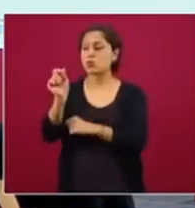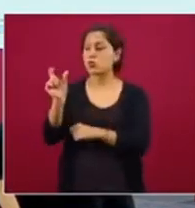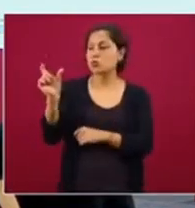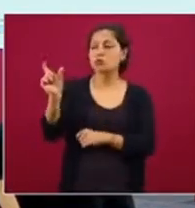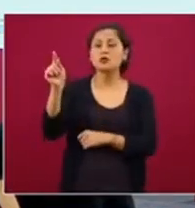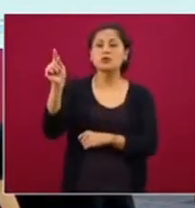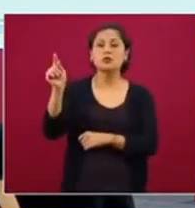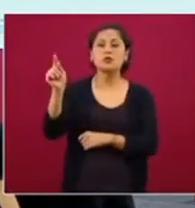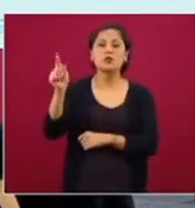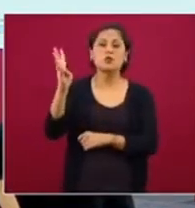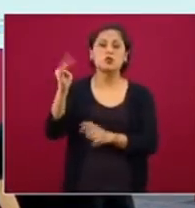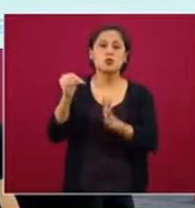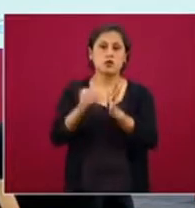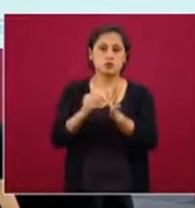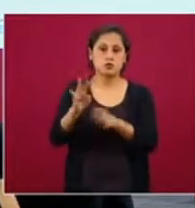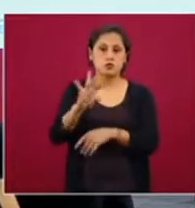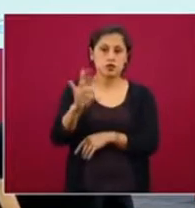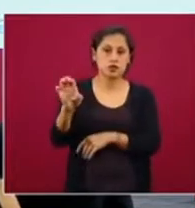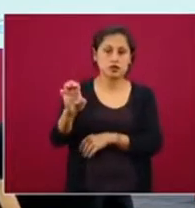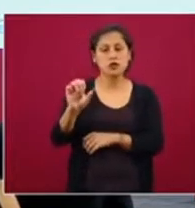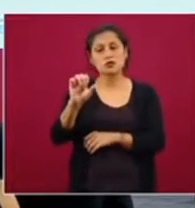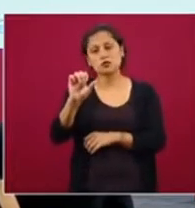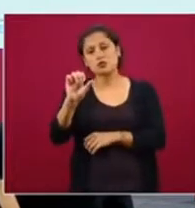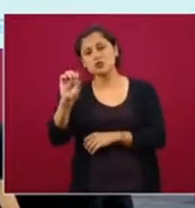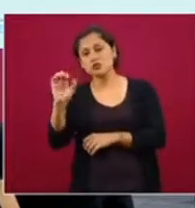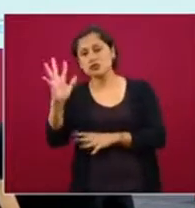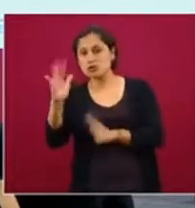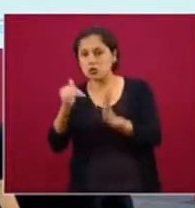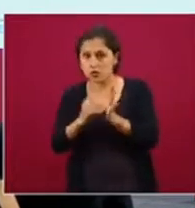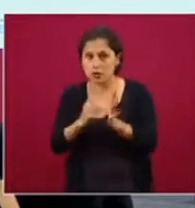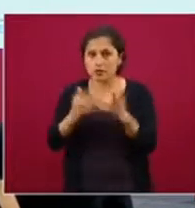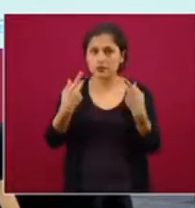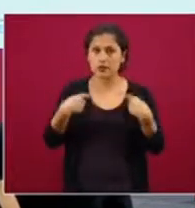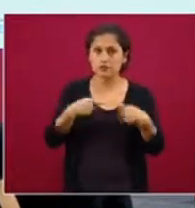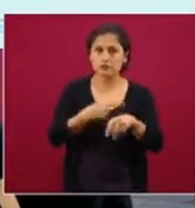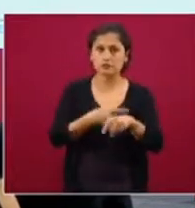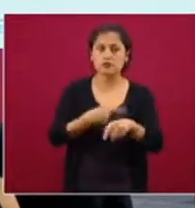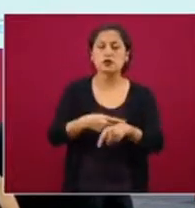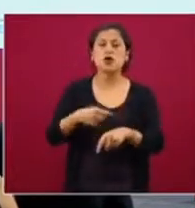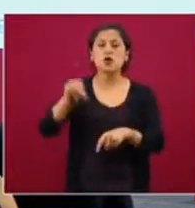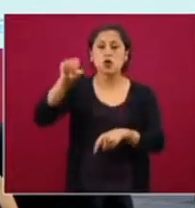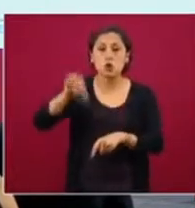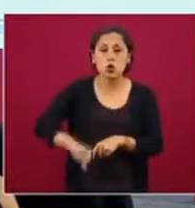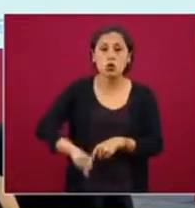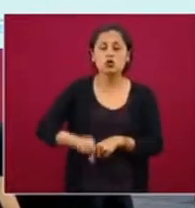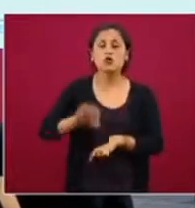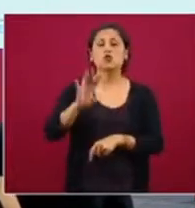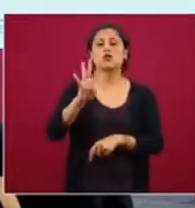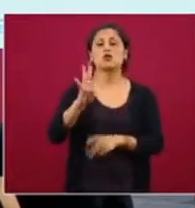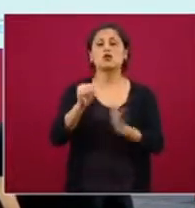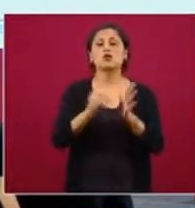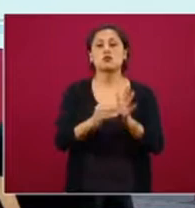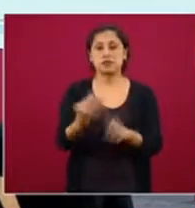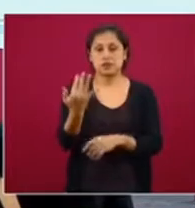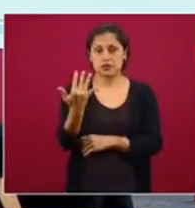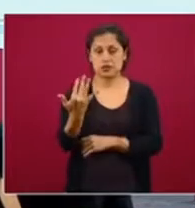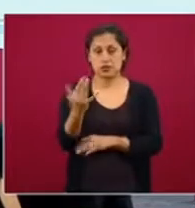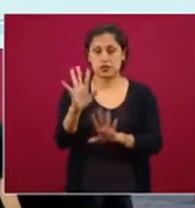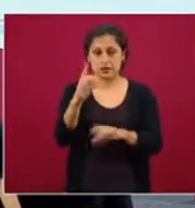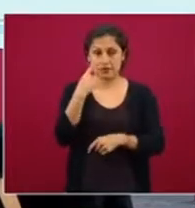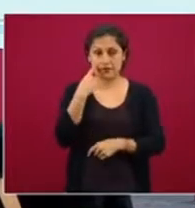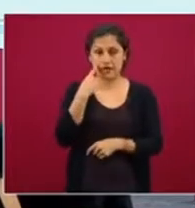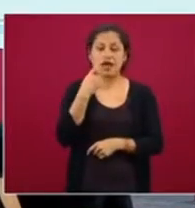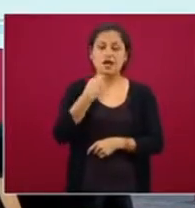promedio, 4.500 a 5.000 casos. Hoy en concreto, 4.050. Hemos hecho siempre la advertencia de que en los